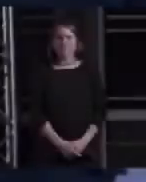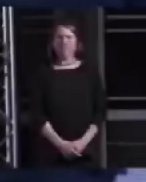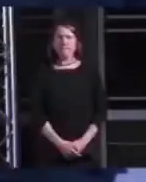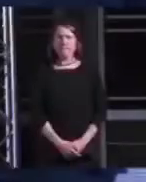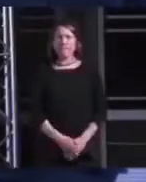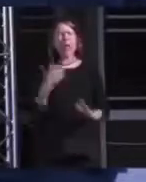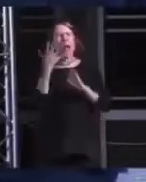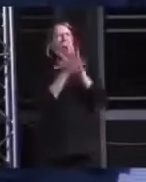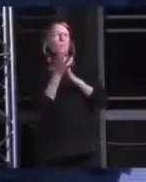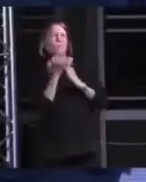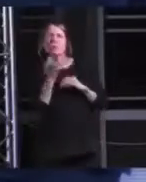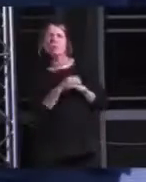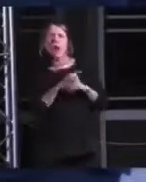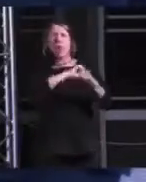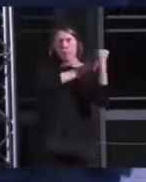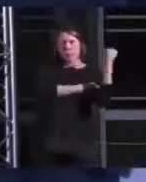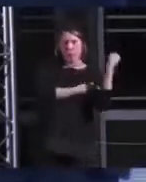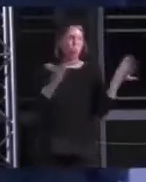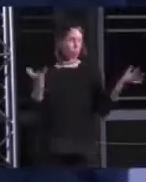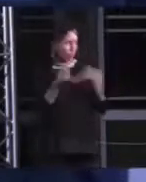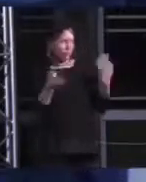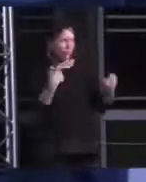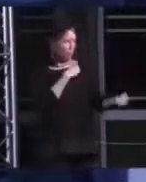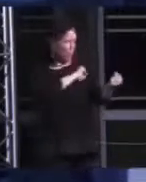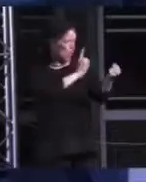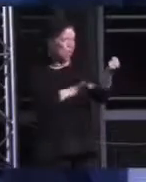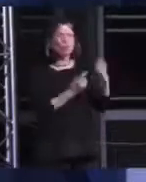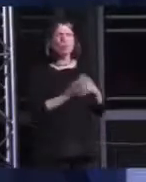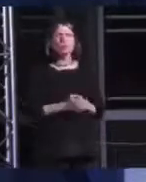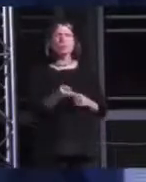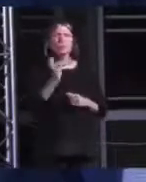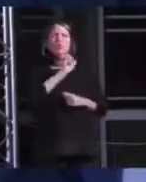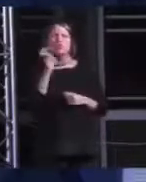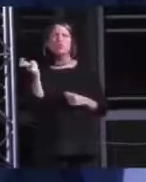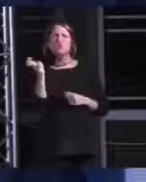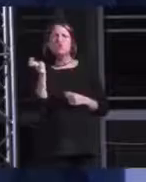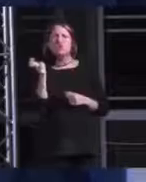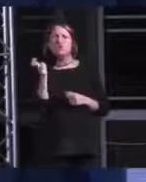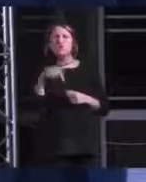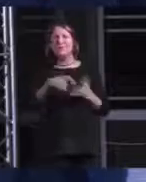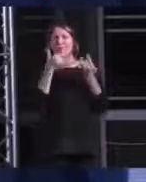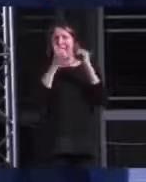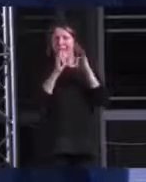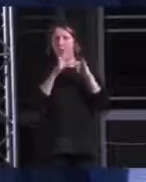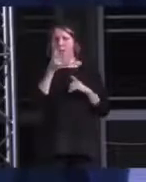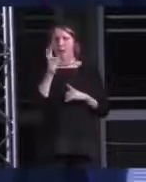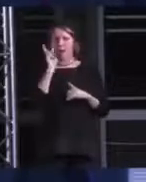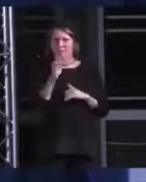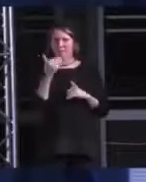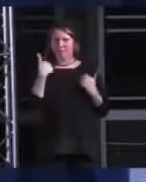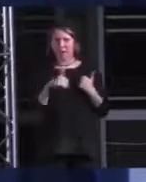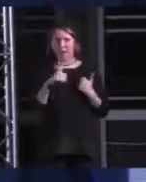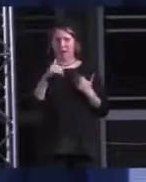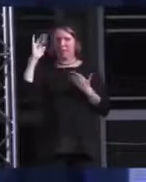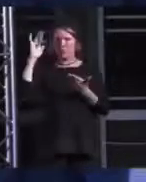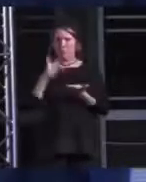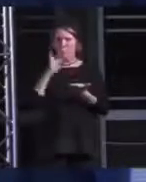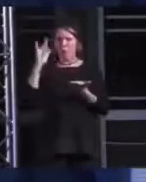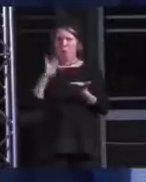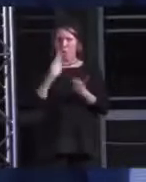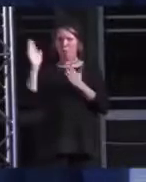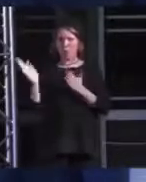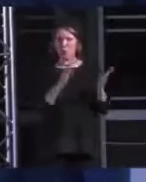¿De qué hablamos? ¿De deporte? Venga, hablamos de deporte. Hablamos ahora de deporte y de otra de las estrellas de esta gala. Como han visto, ustedes han pasado muchas por este